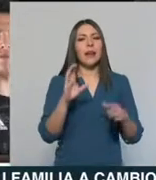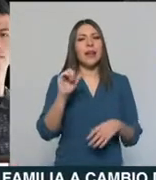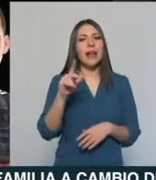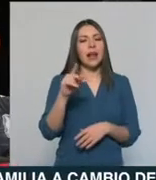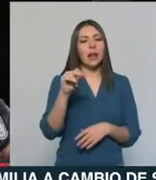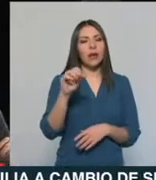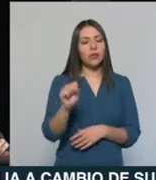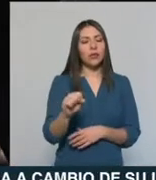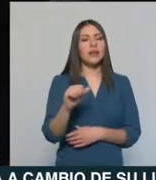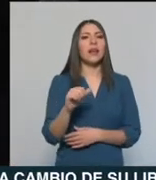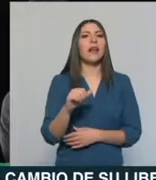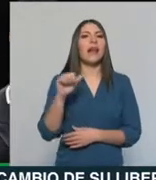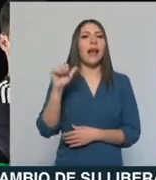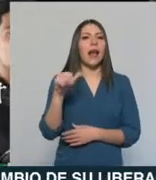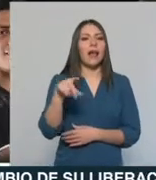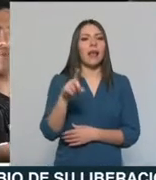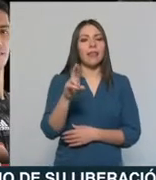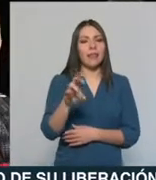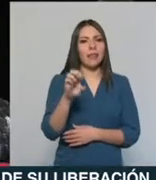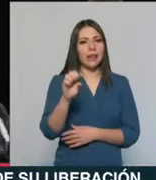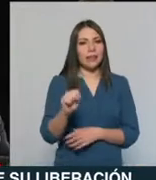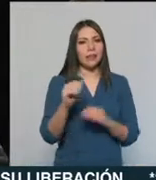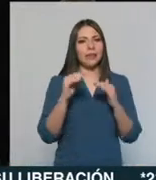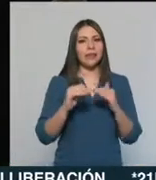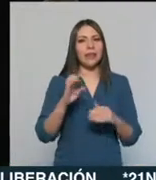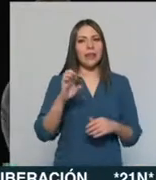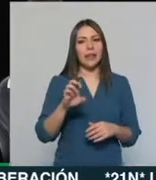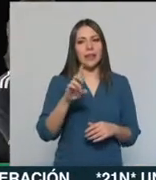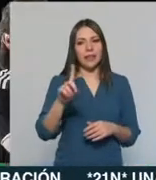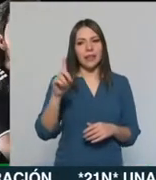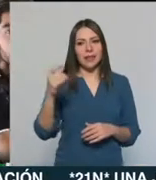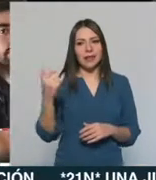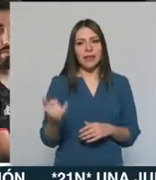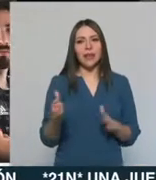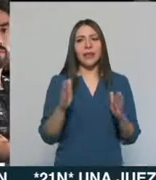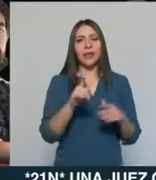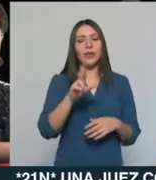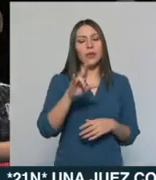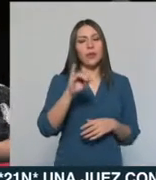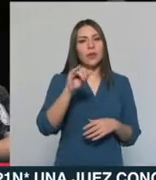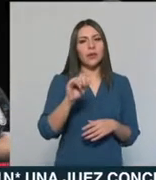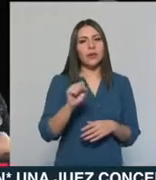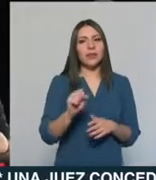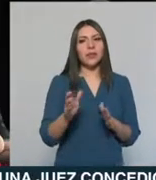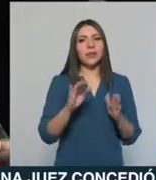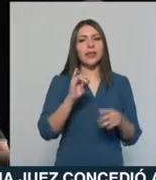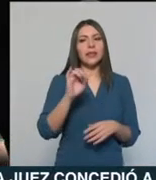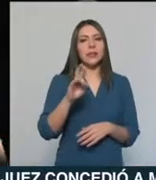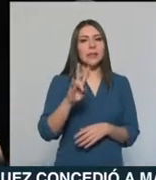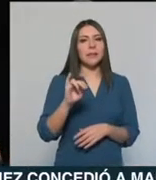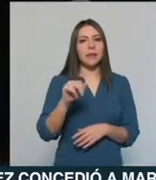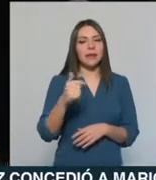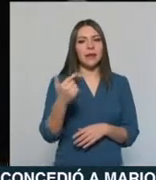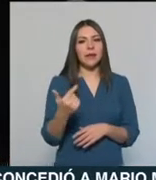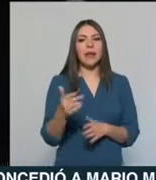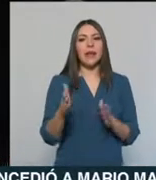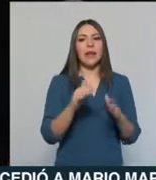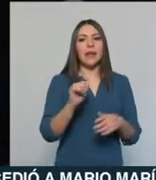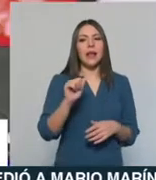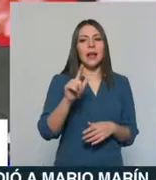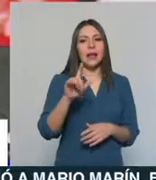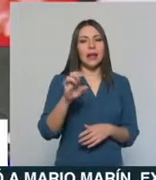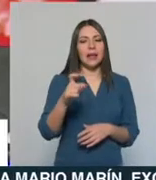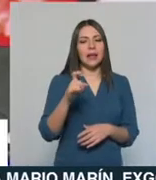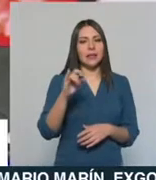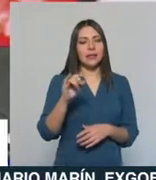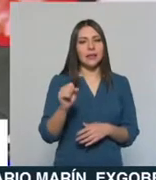Andrés Guardado, Eddie Gutiérrez, Luis Montes, Irving Lozano, Uriel Antuna, Alexis Vega,